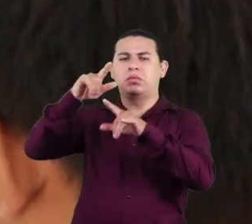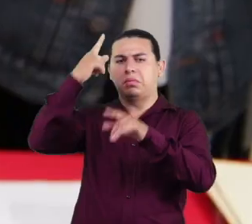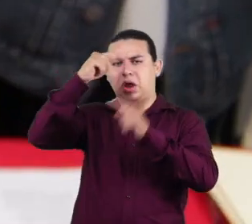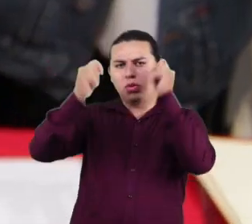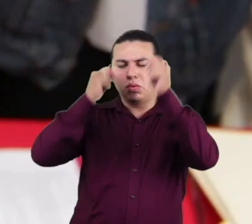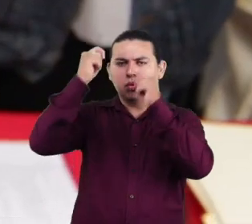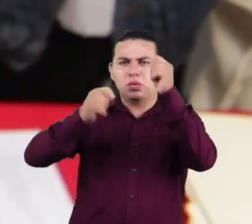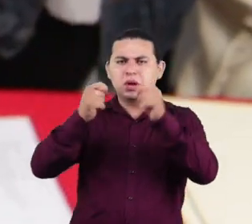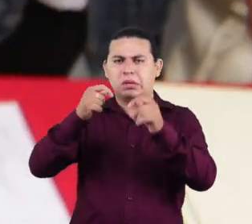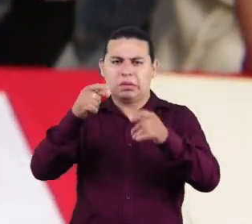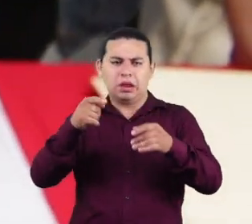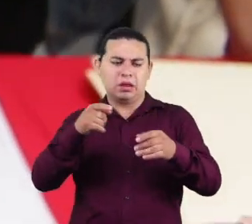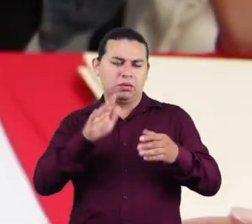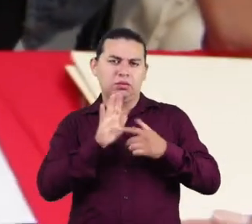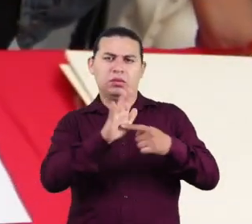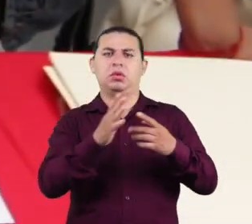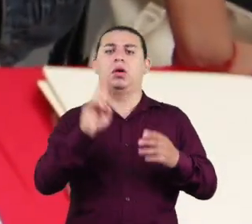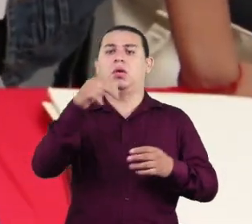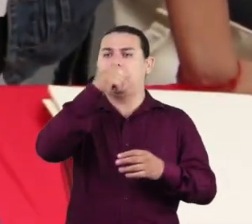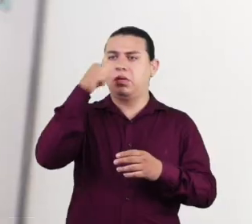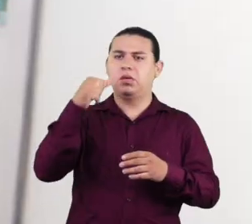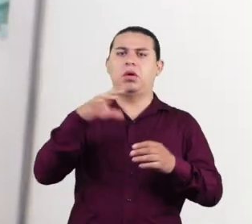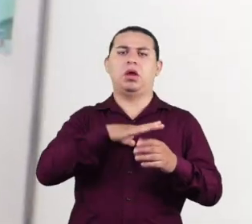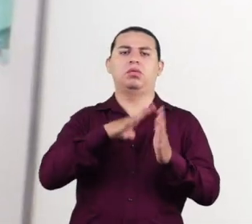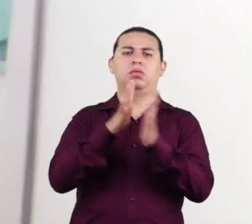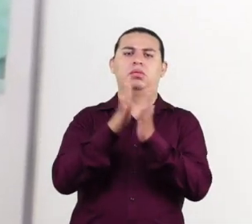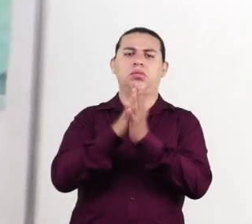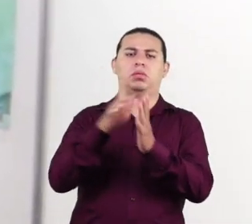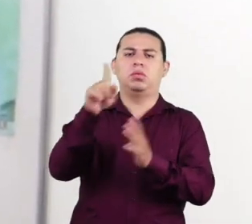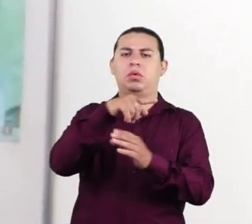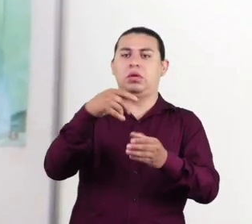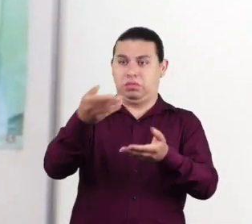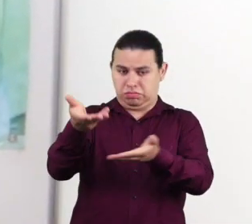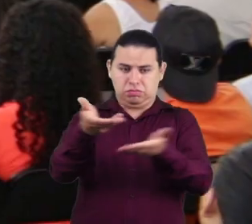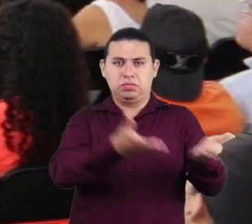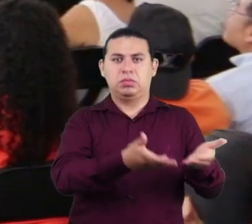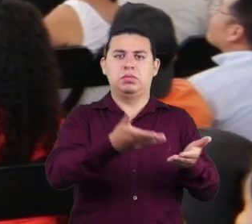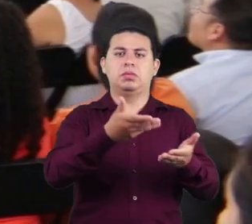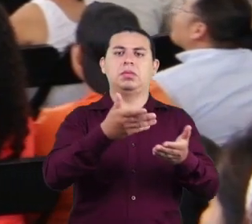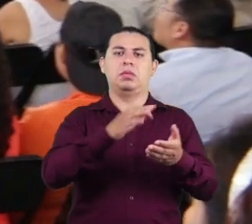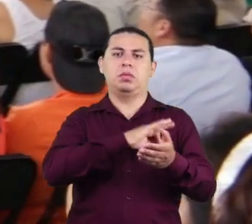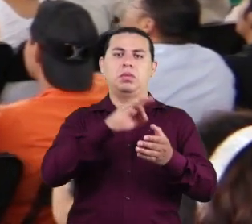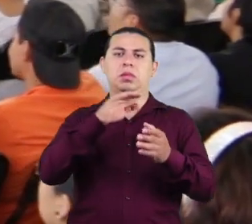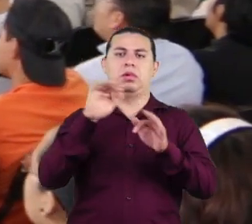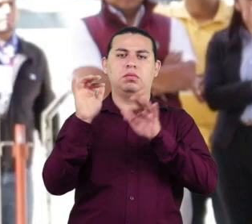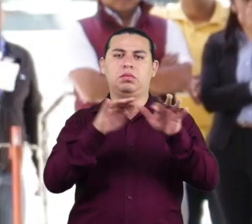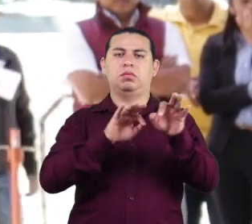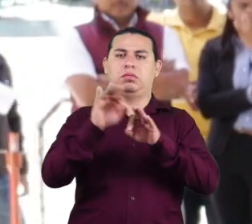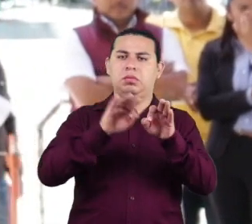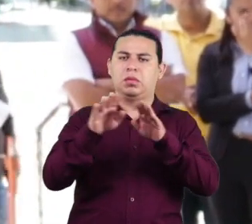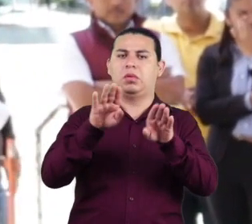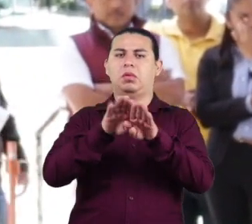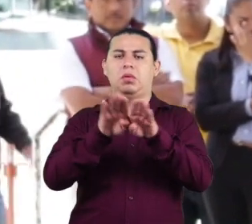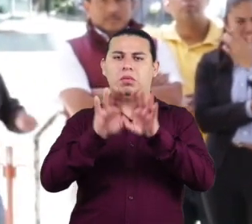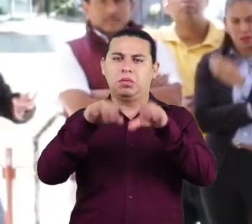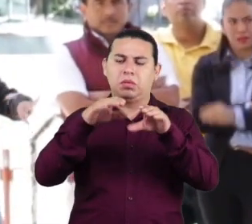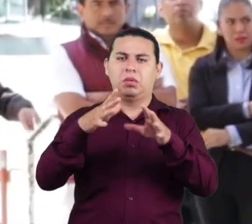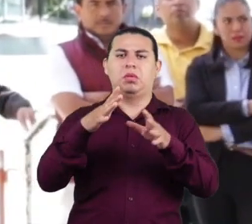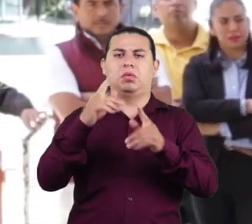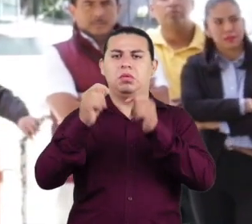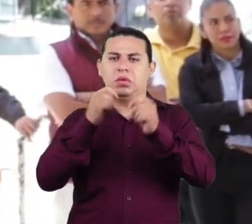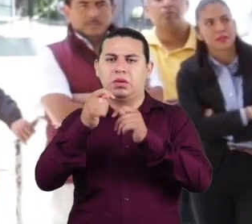Turística? Hola, buenos días comunidad. La Bolsa de Trabajo WAPJO participa con vacantes. Tenemos vacantes de todas las áreas para los